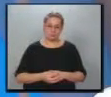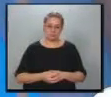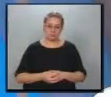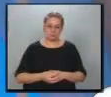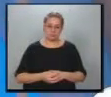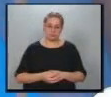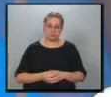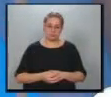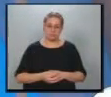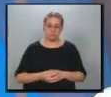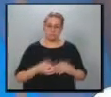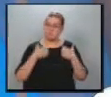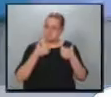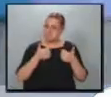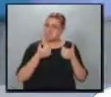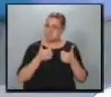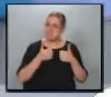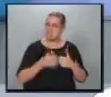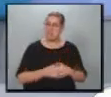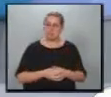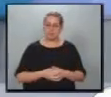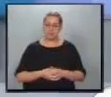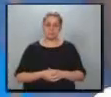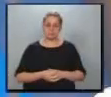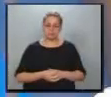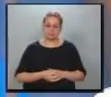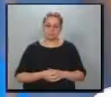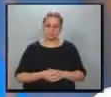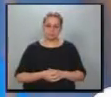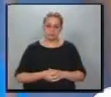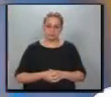No es malo. No, por supuesto que no.